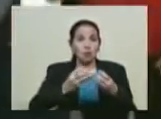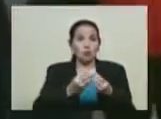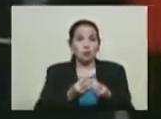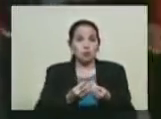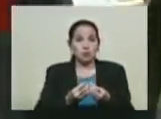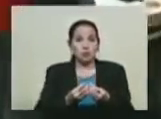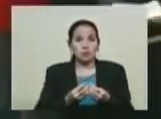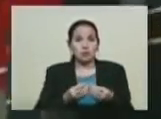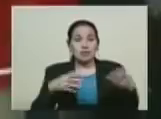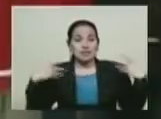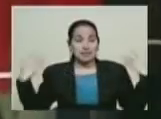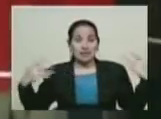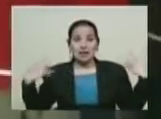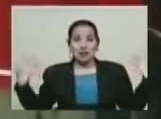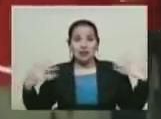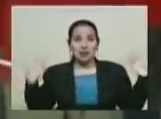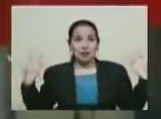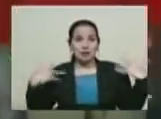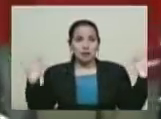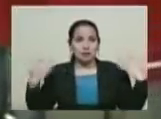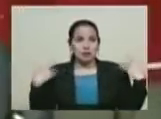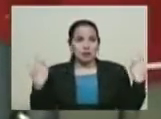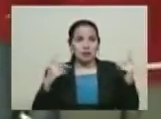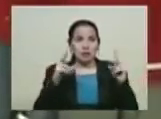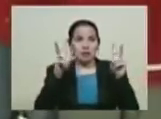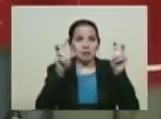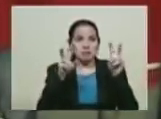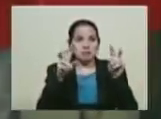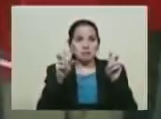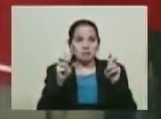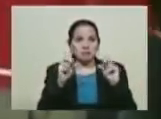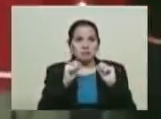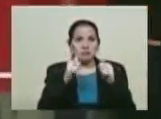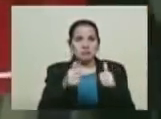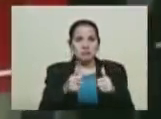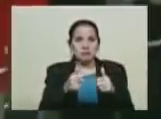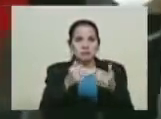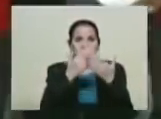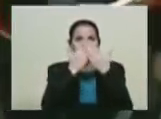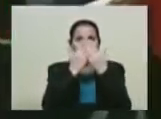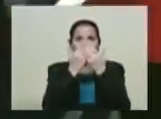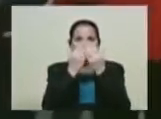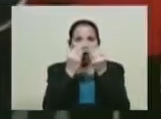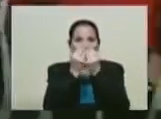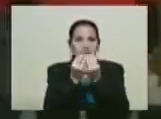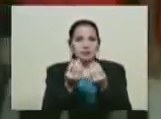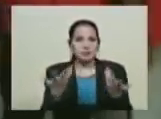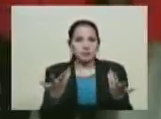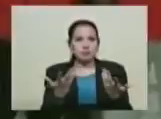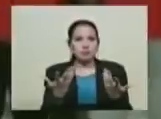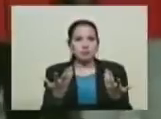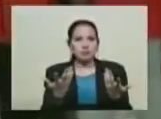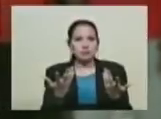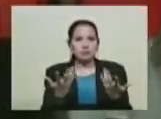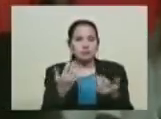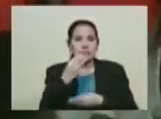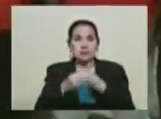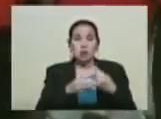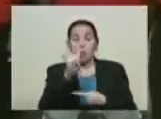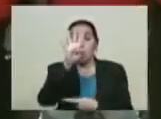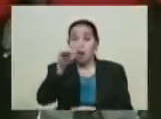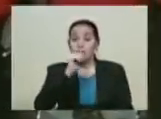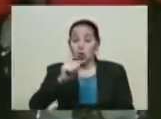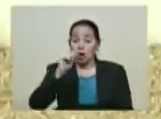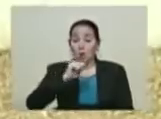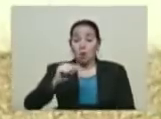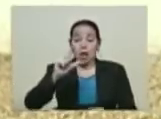y celebrando que estamos inaugurando la planta desalinizadora que le va a dar 4 litros por